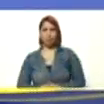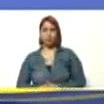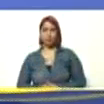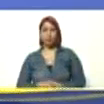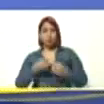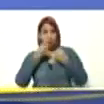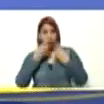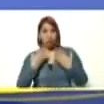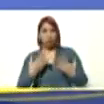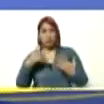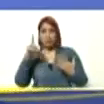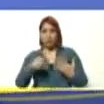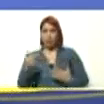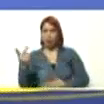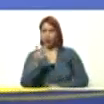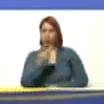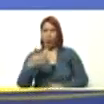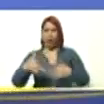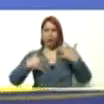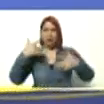Así como en los dos actos anteriores,